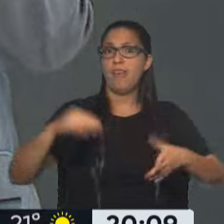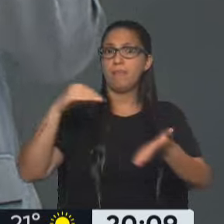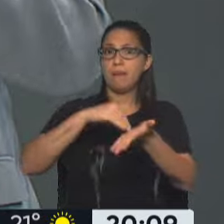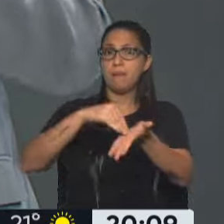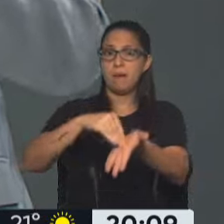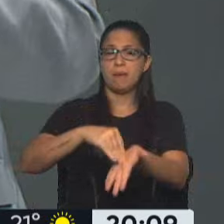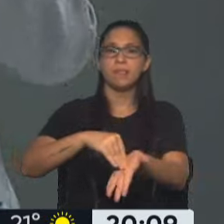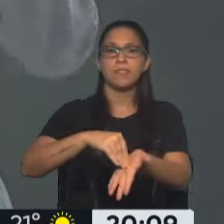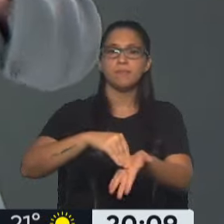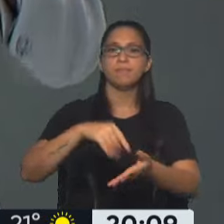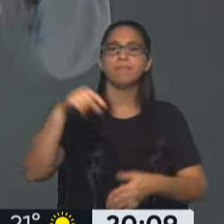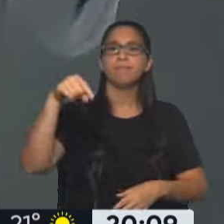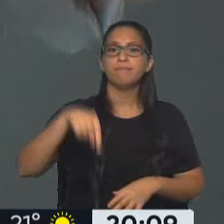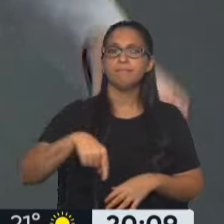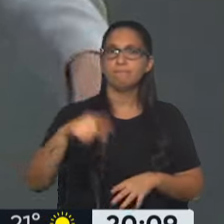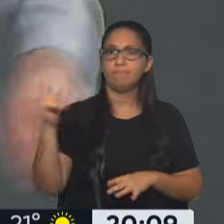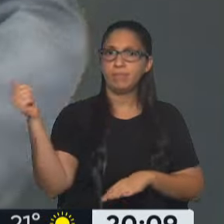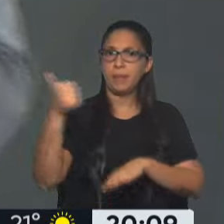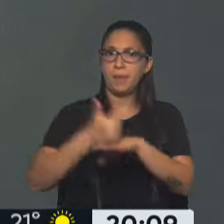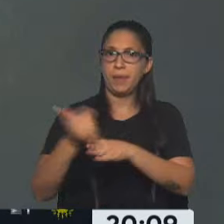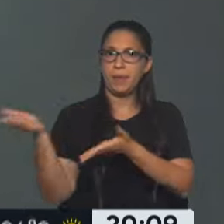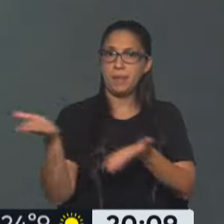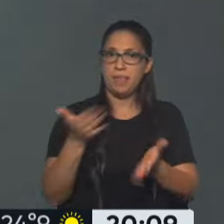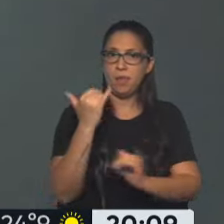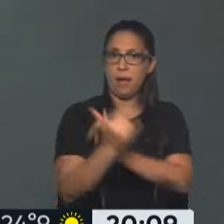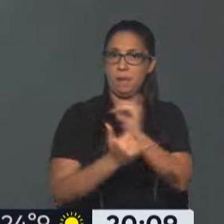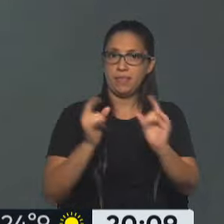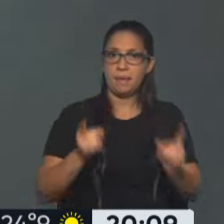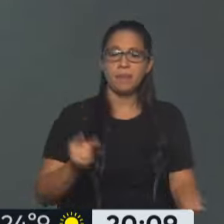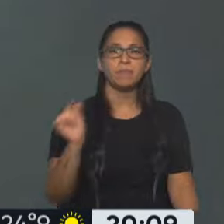ampliándolas aún más con un colega invitado que ya está en nuestro estudio. Seguimos así.